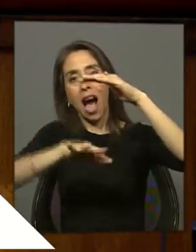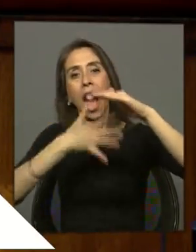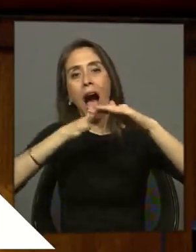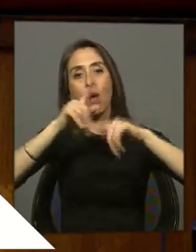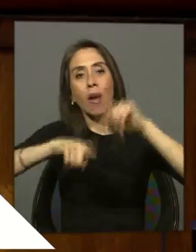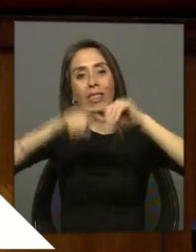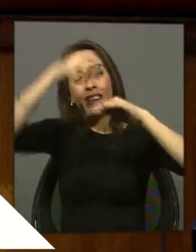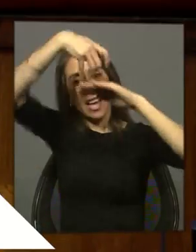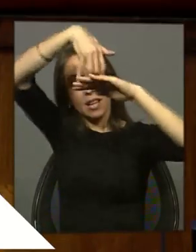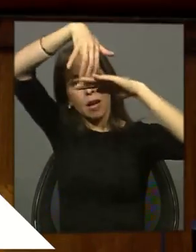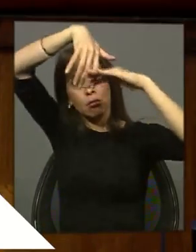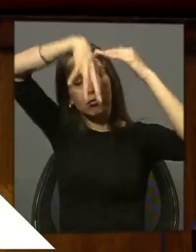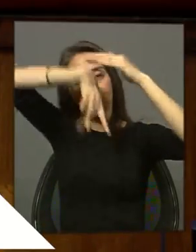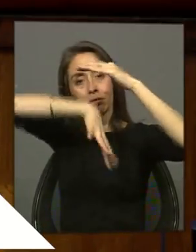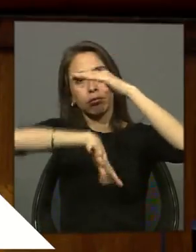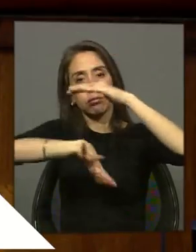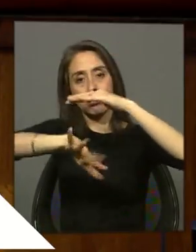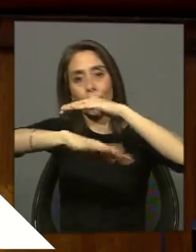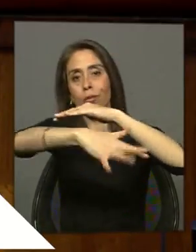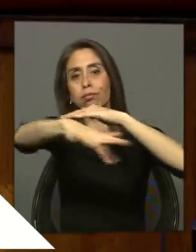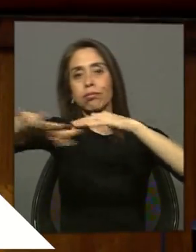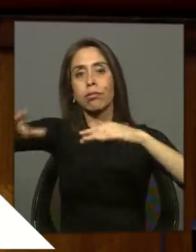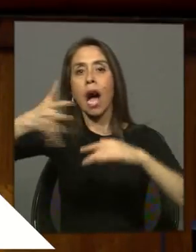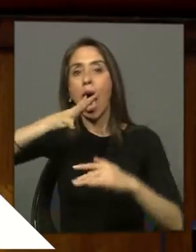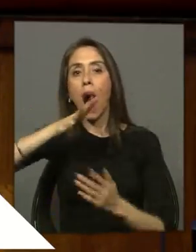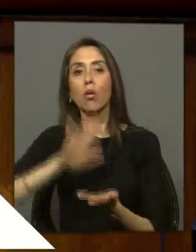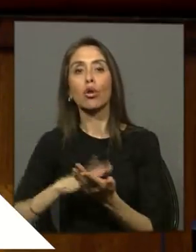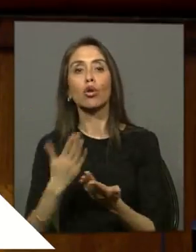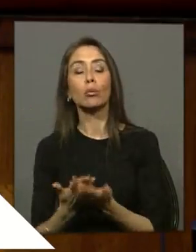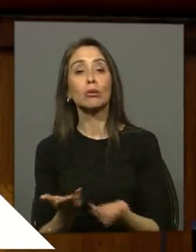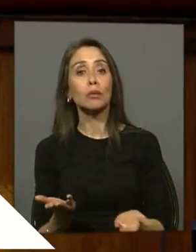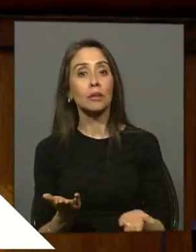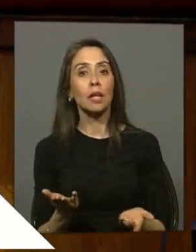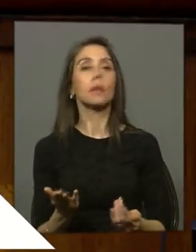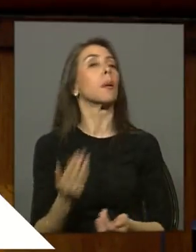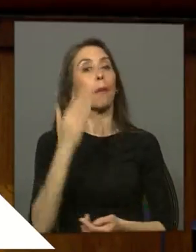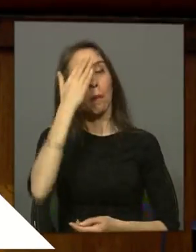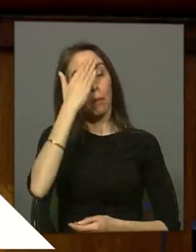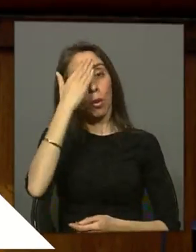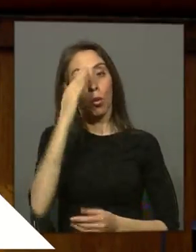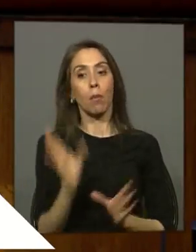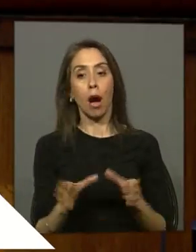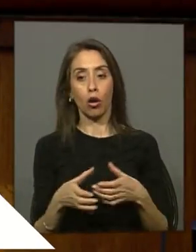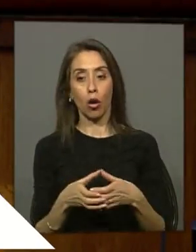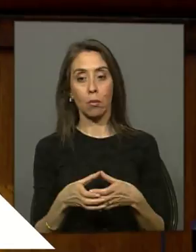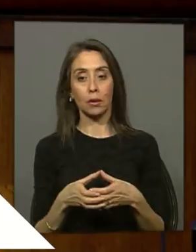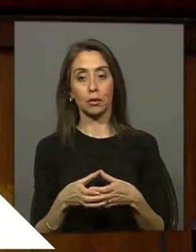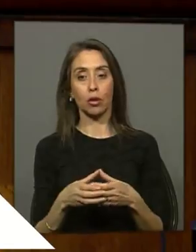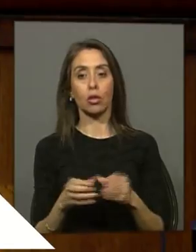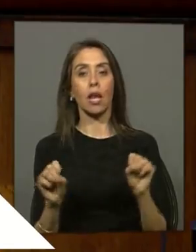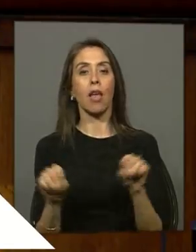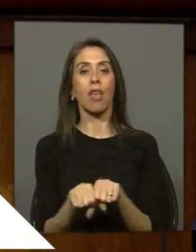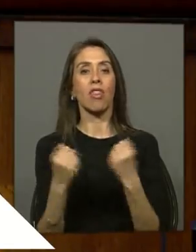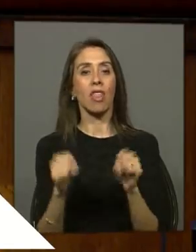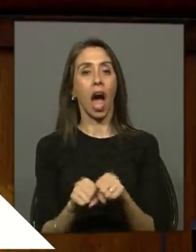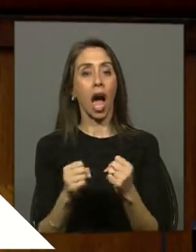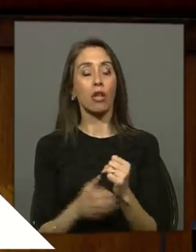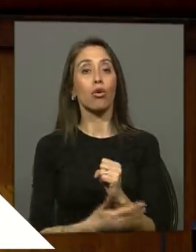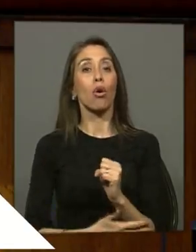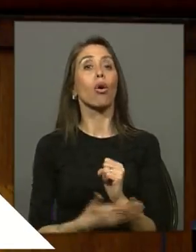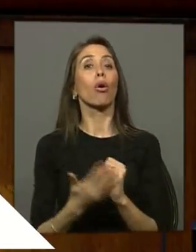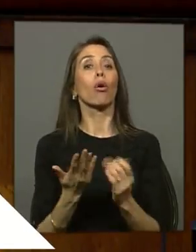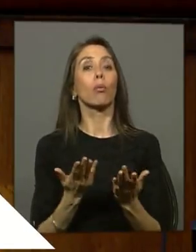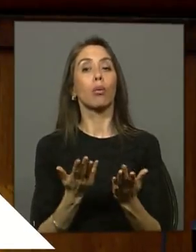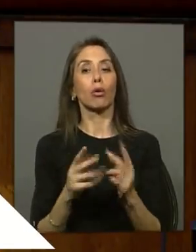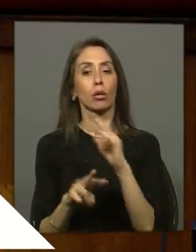haber llegado a la zona aledaña también se deja constancia de la preocupación de la comisión por los daños resultados que